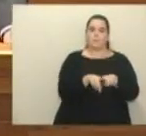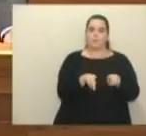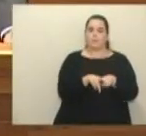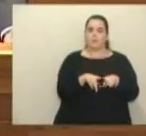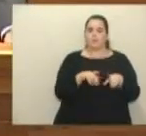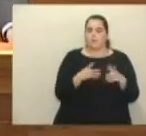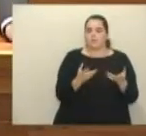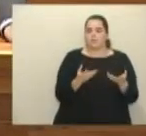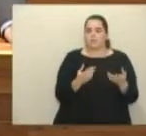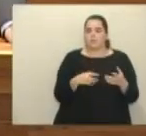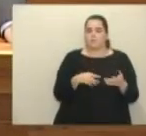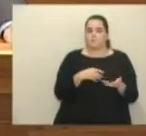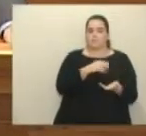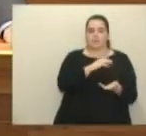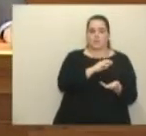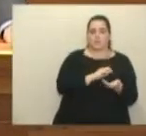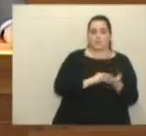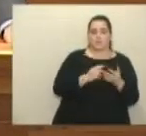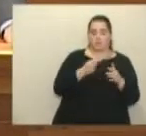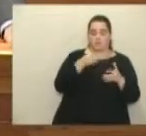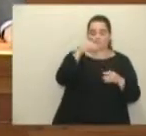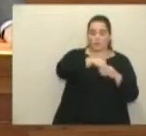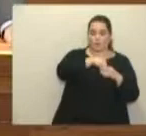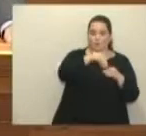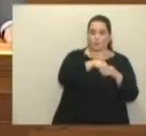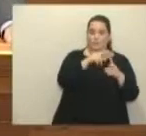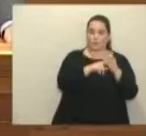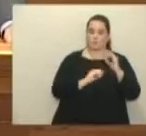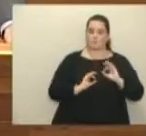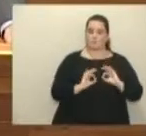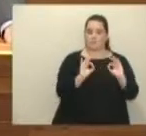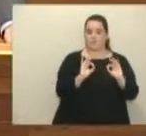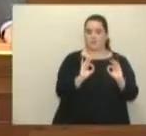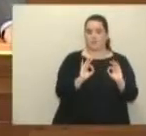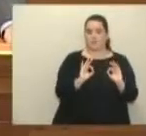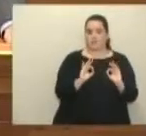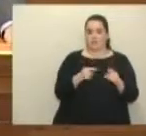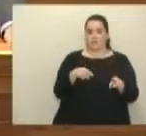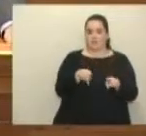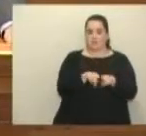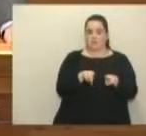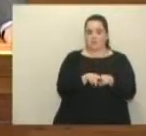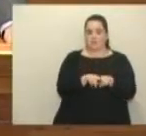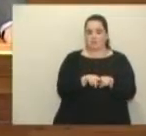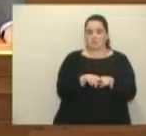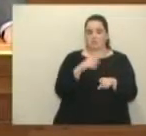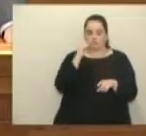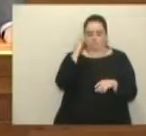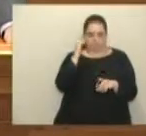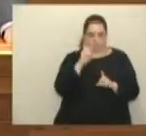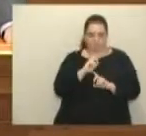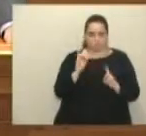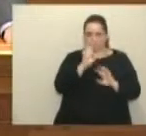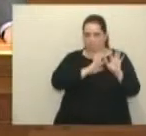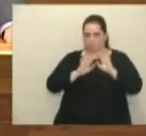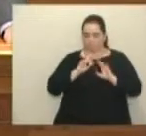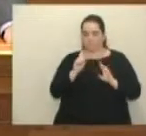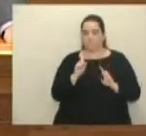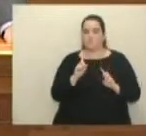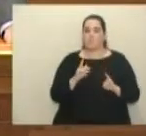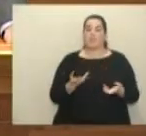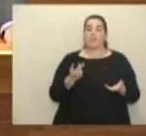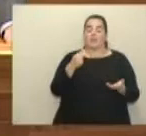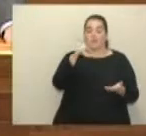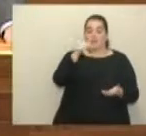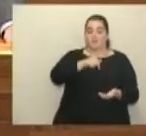una recomendación con contenido concreto y no meros fuegos de artificio. Y, desgraciadamente, sigue teniendo